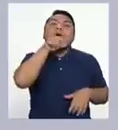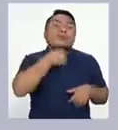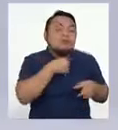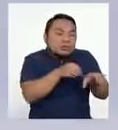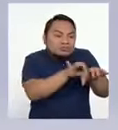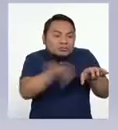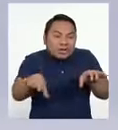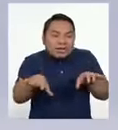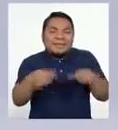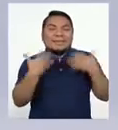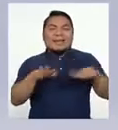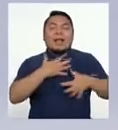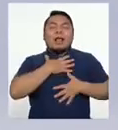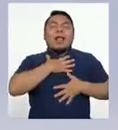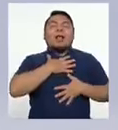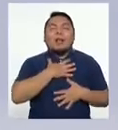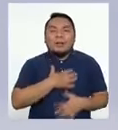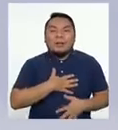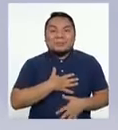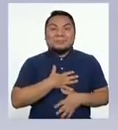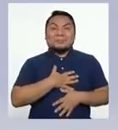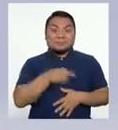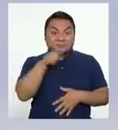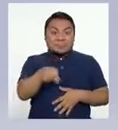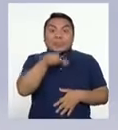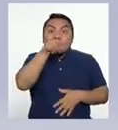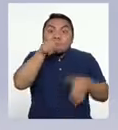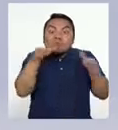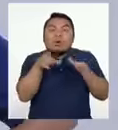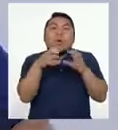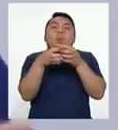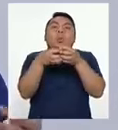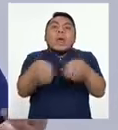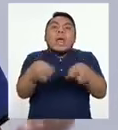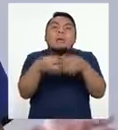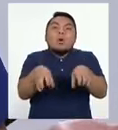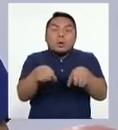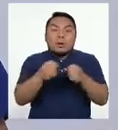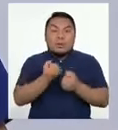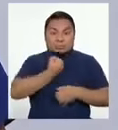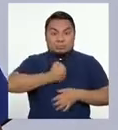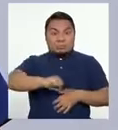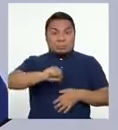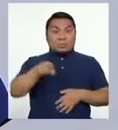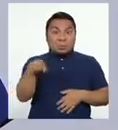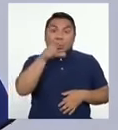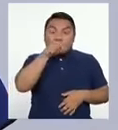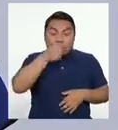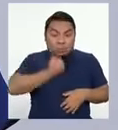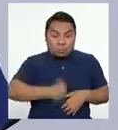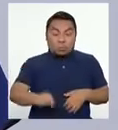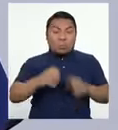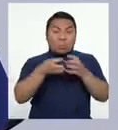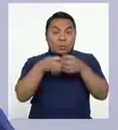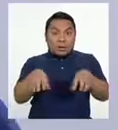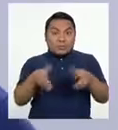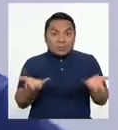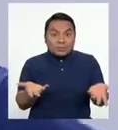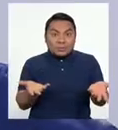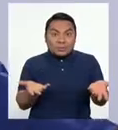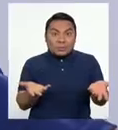avellana. Este pollito nació de un huevo de la gallina, ¿no? Porque los pollitos nacen de los huevos.